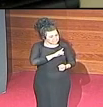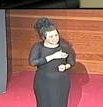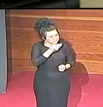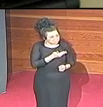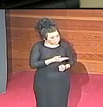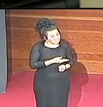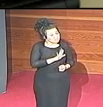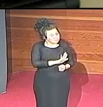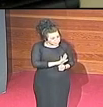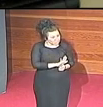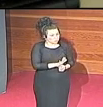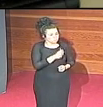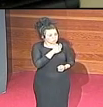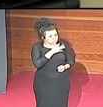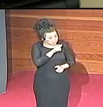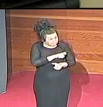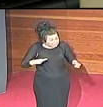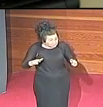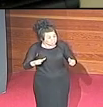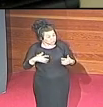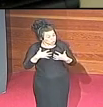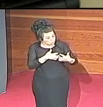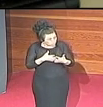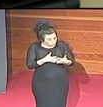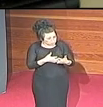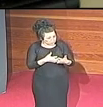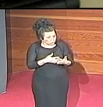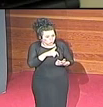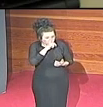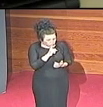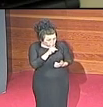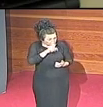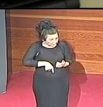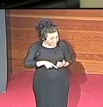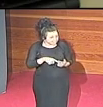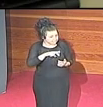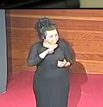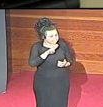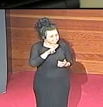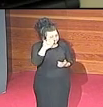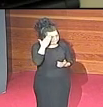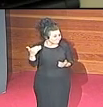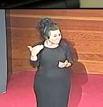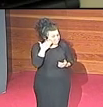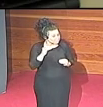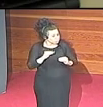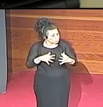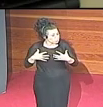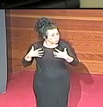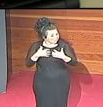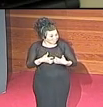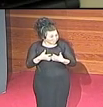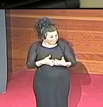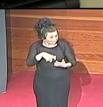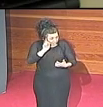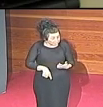que luchan, y acuérdense si no de la guerra del Vietnam, por ejemplo, la motivación de las poblaciones que